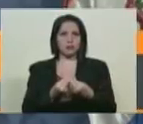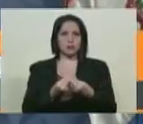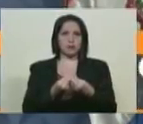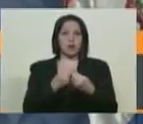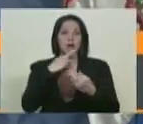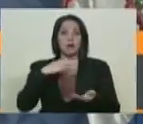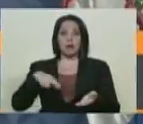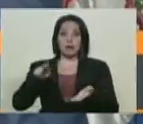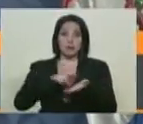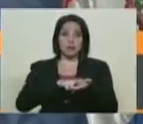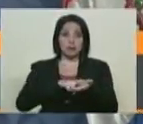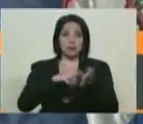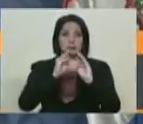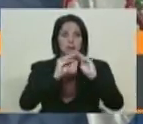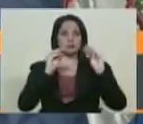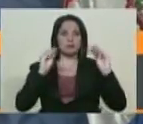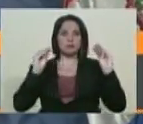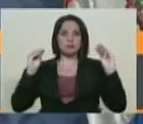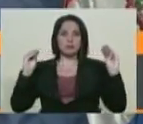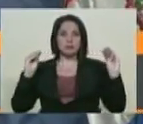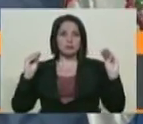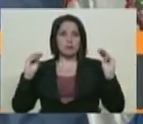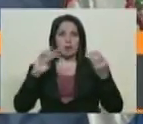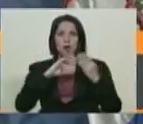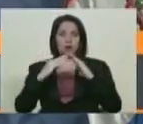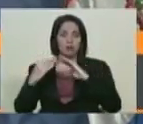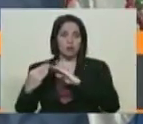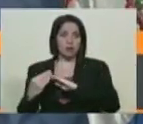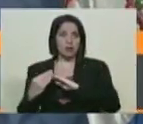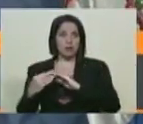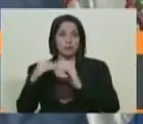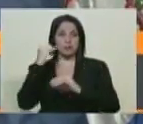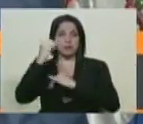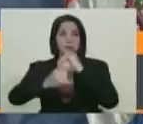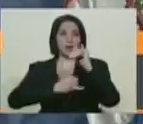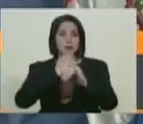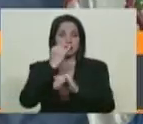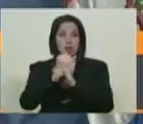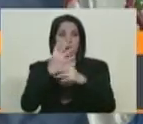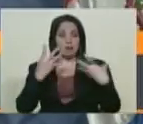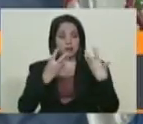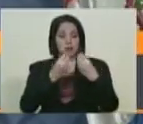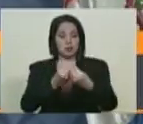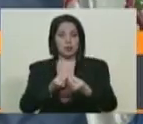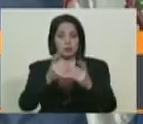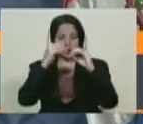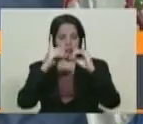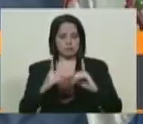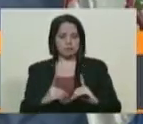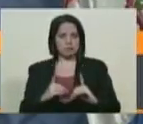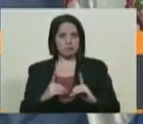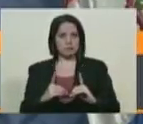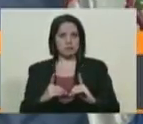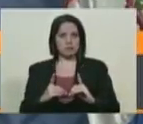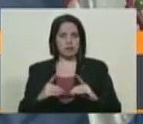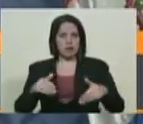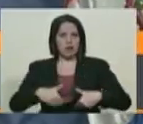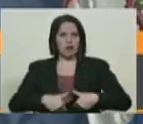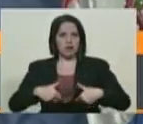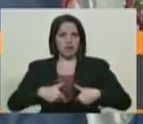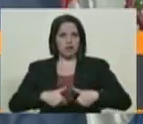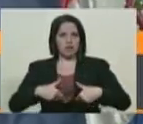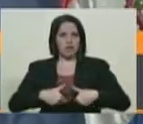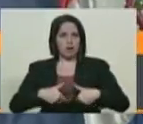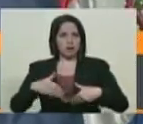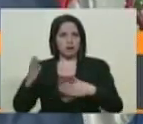reiteran su llamado a la comunidad internacional para que acompañe decididamente este esfuerzo